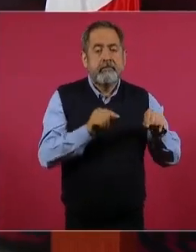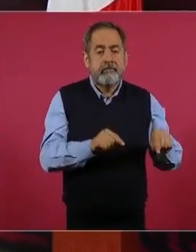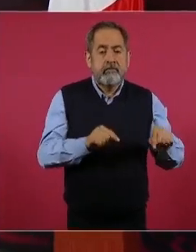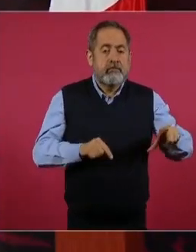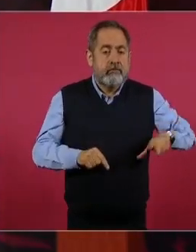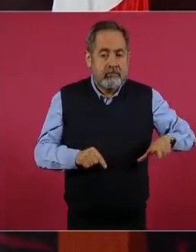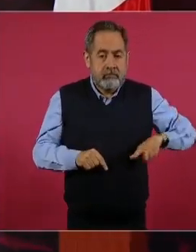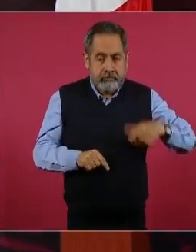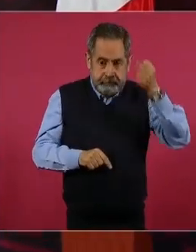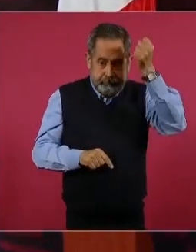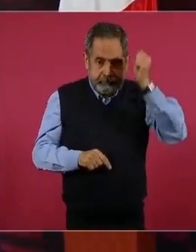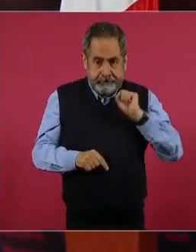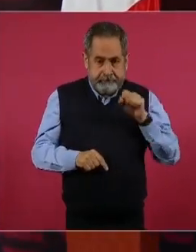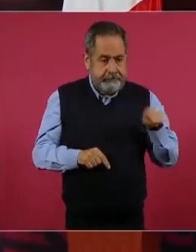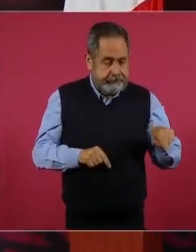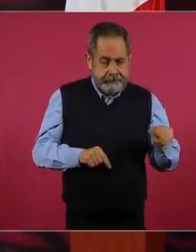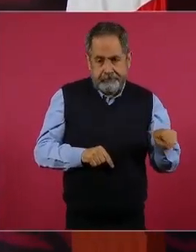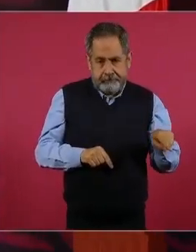el gobierno de Sinaloa